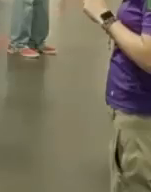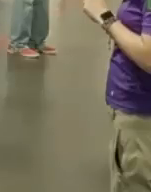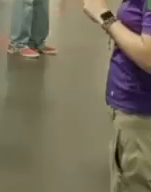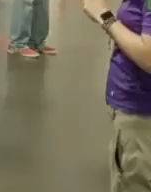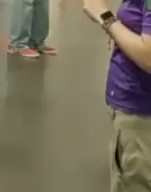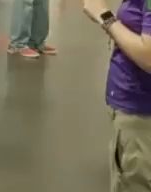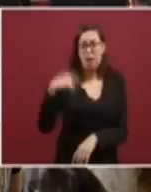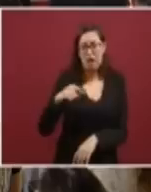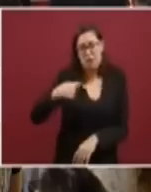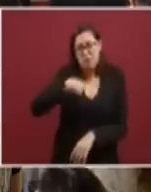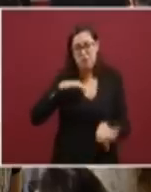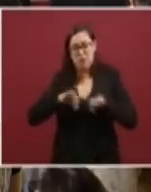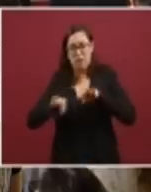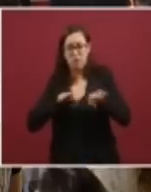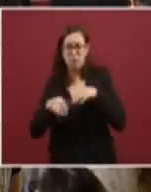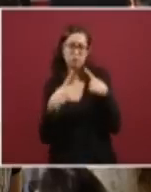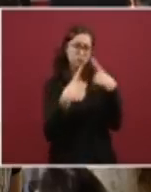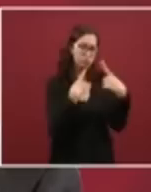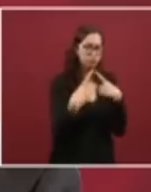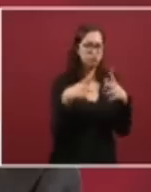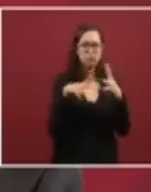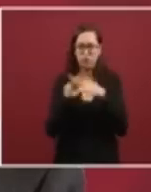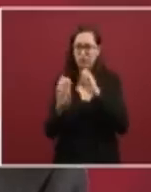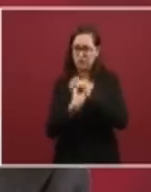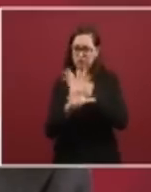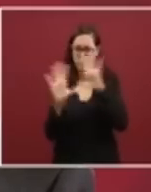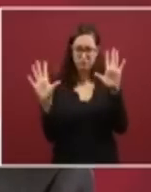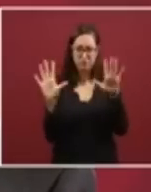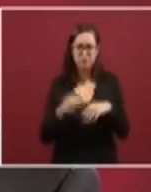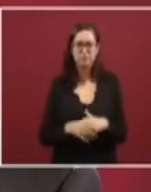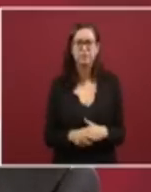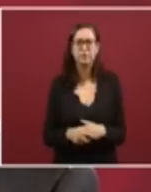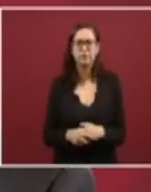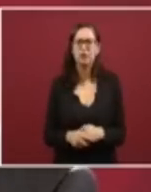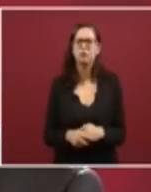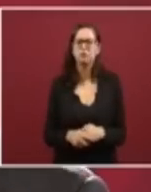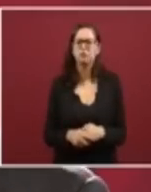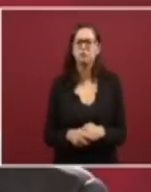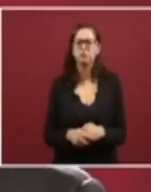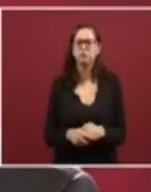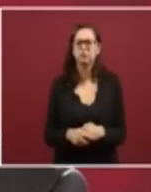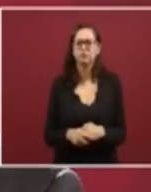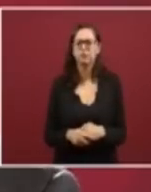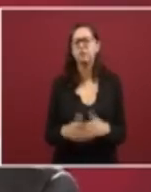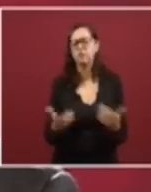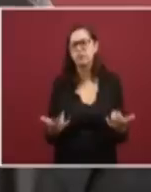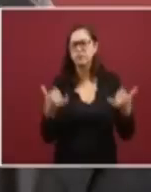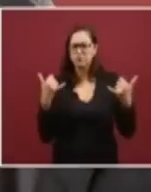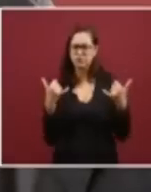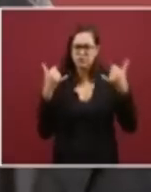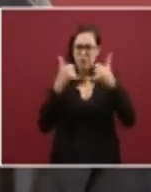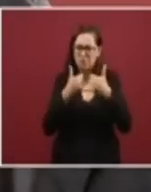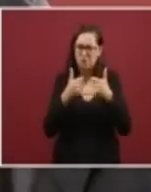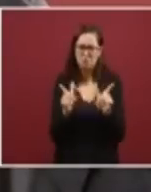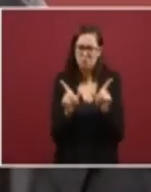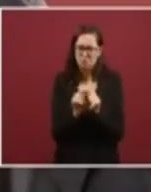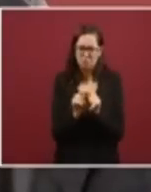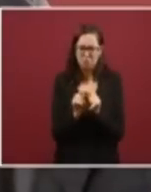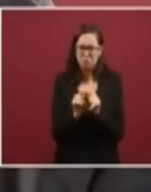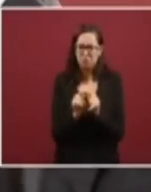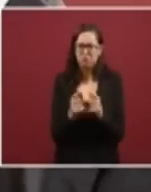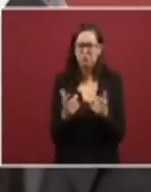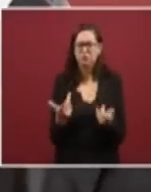Andrés Manuel López Obrador, recurriendo a la Biblia, hizo un llamado al pueblo de México a no iniciar una campaña